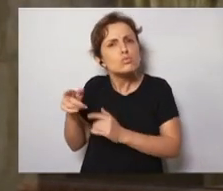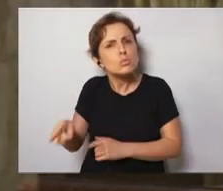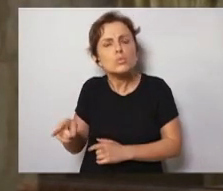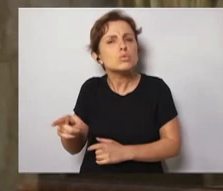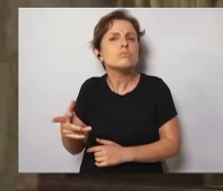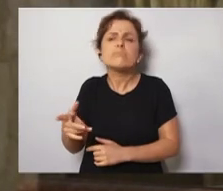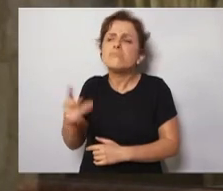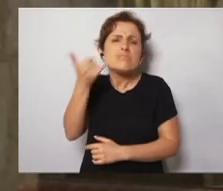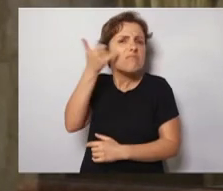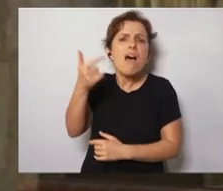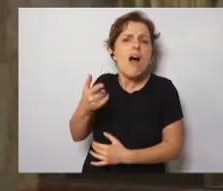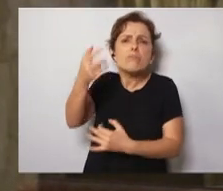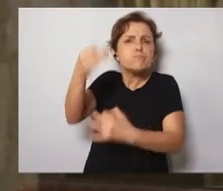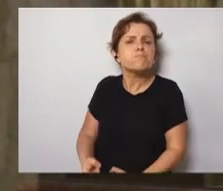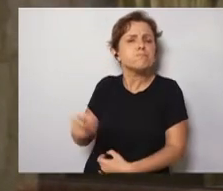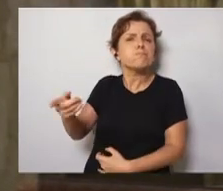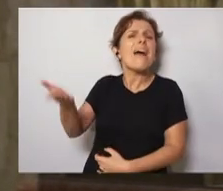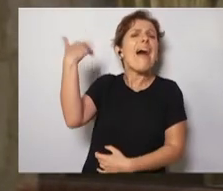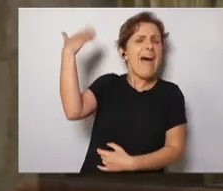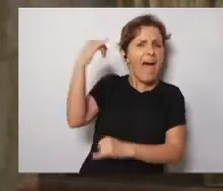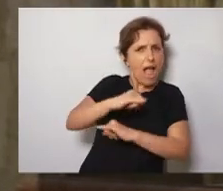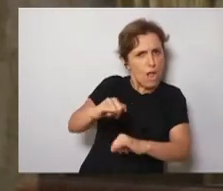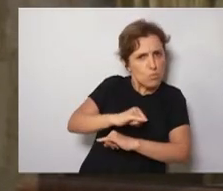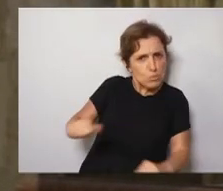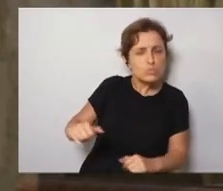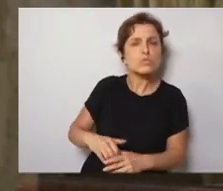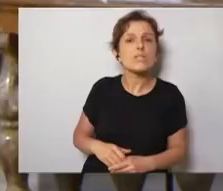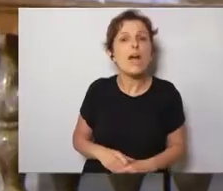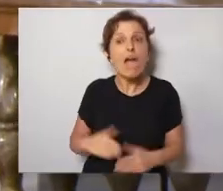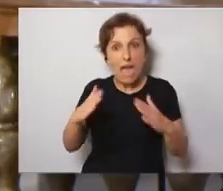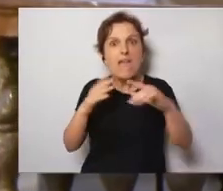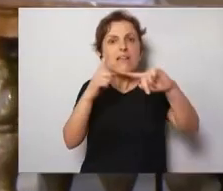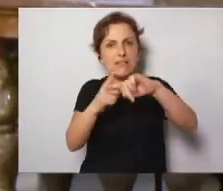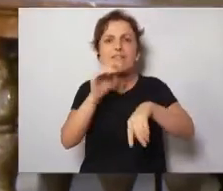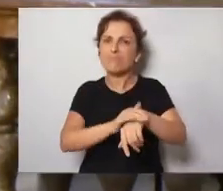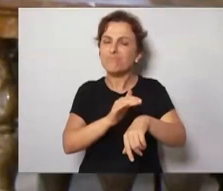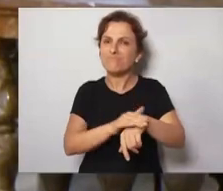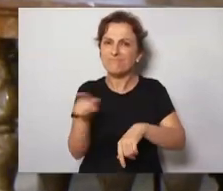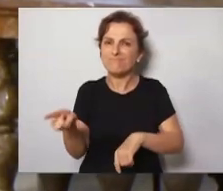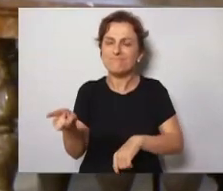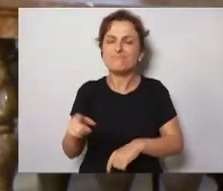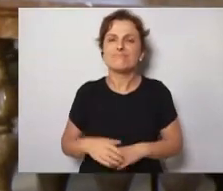toca por como pueblo santo de la nueva alianza vivirlos en plenitud